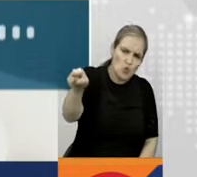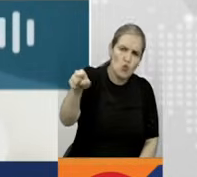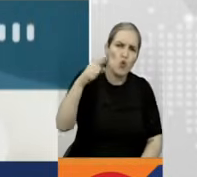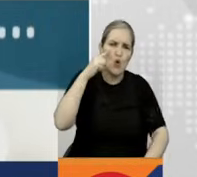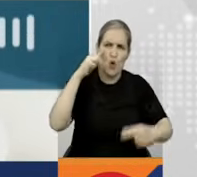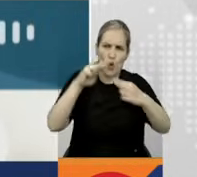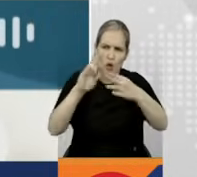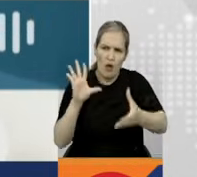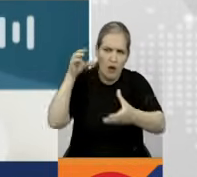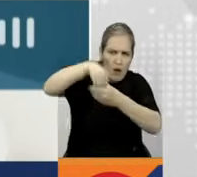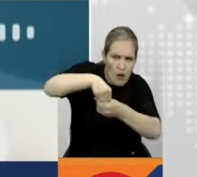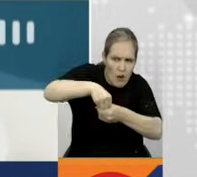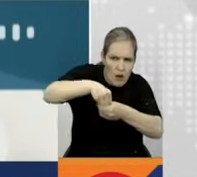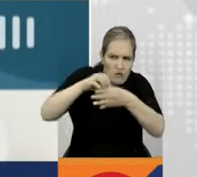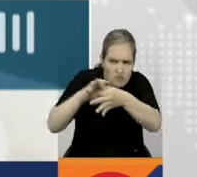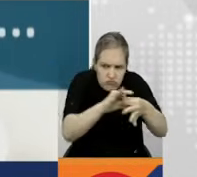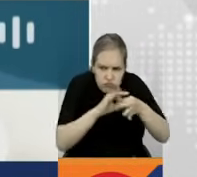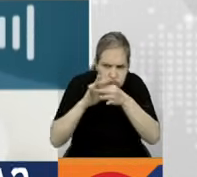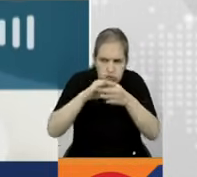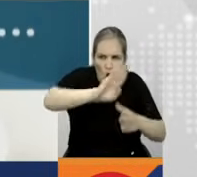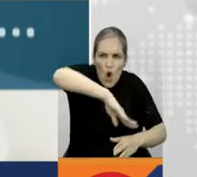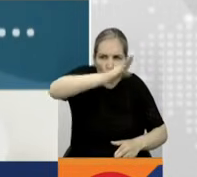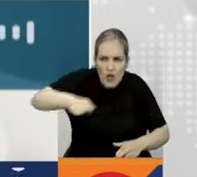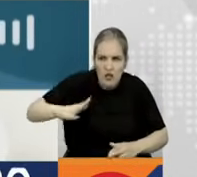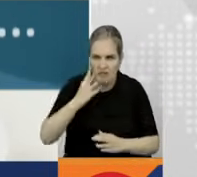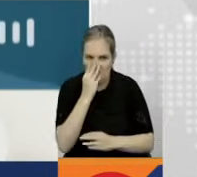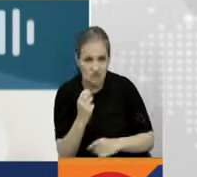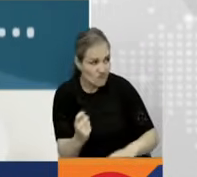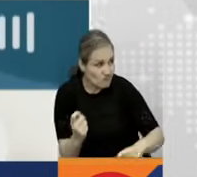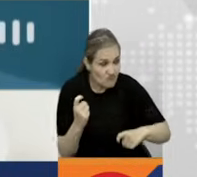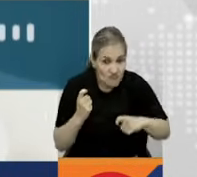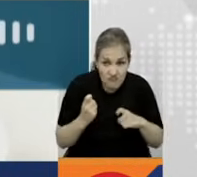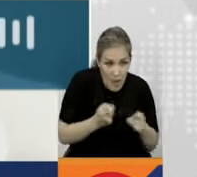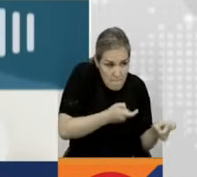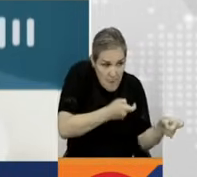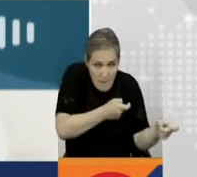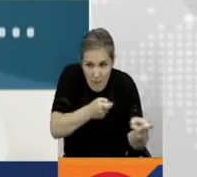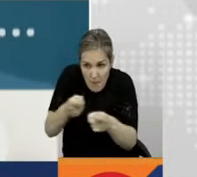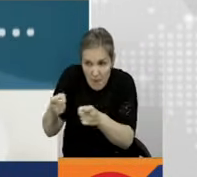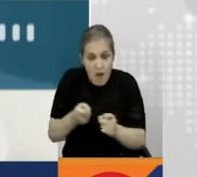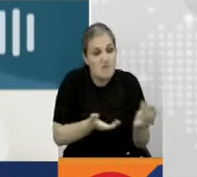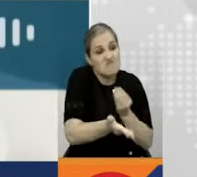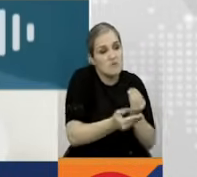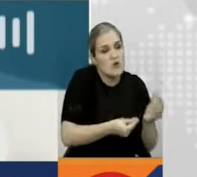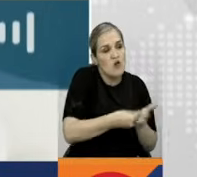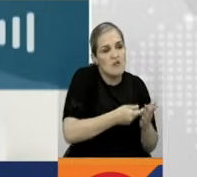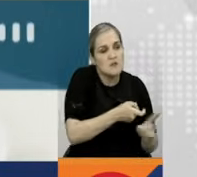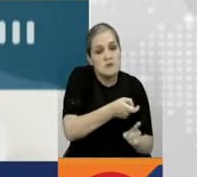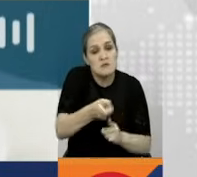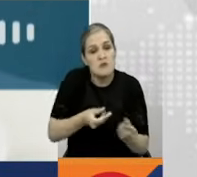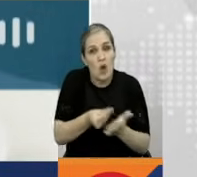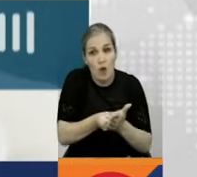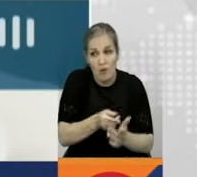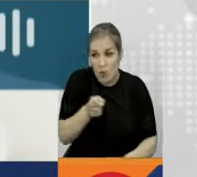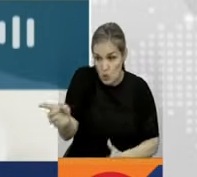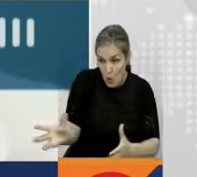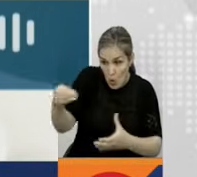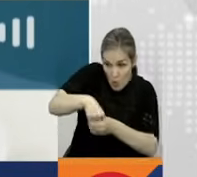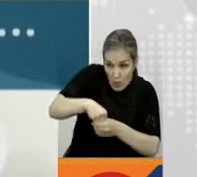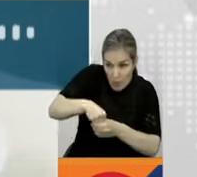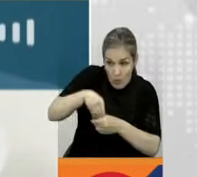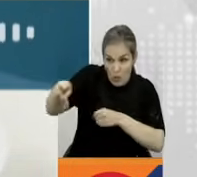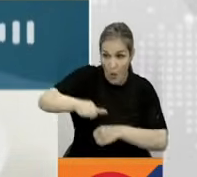de La Cordillera. La Cordillera es un grupo armado de sicariato y de oficinas de cobro dedicado a labores